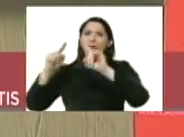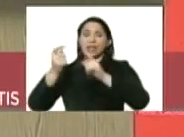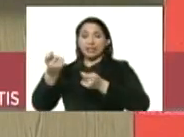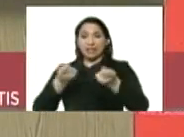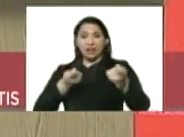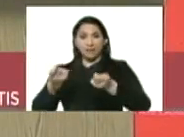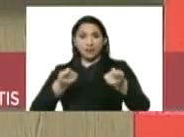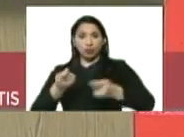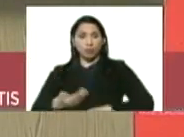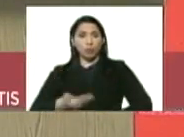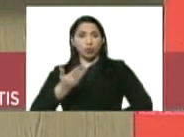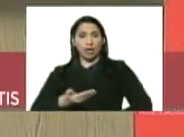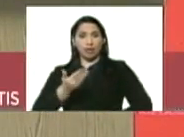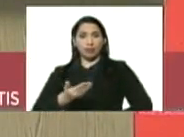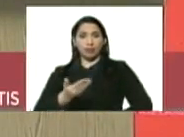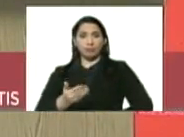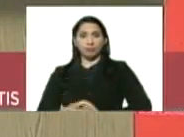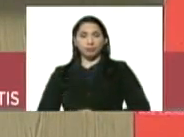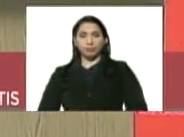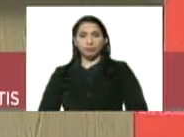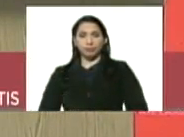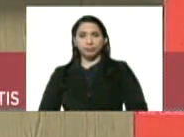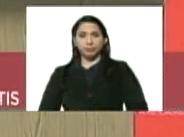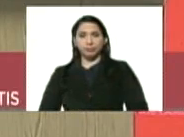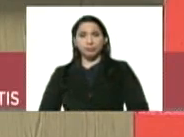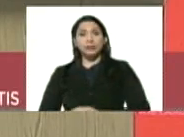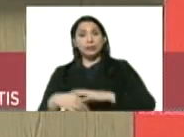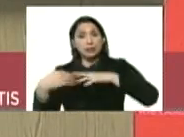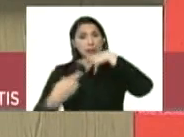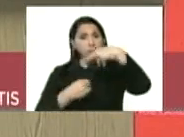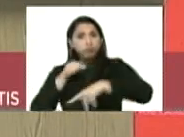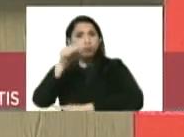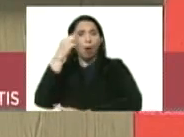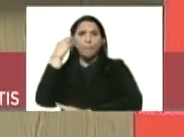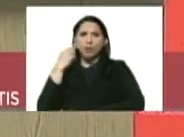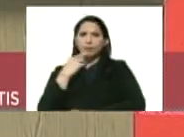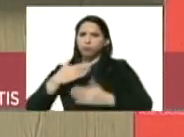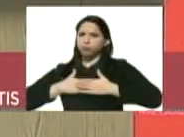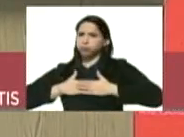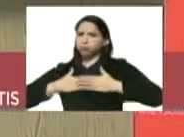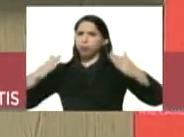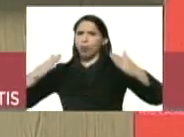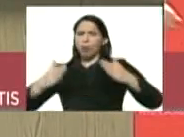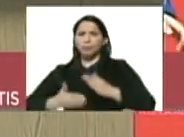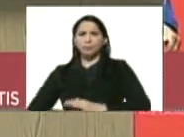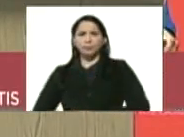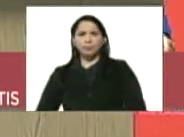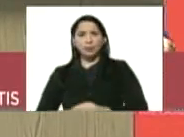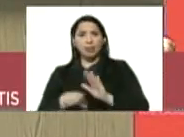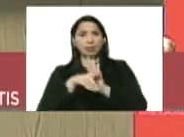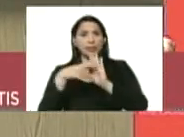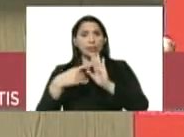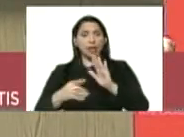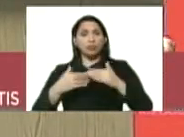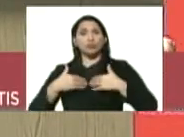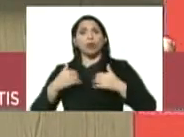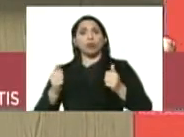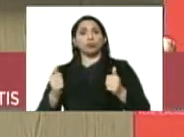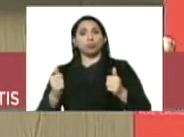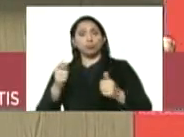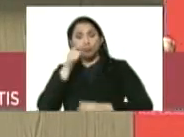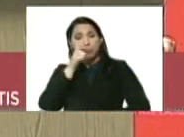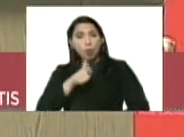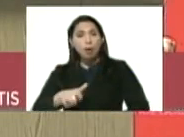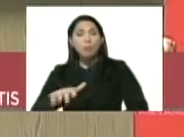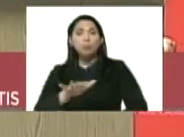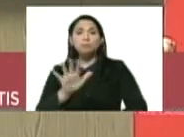servicios esenciales. Y la revolución bolivariana garantizando el derecho a la salud de la